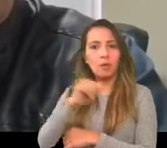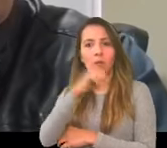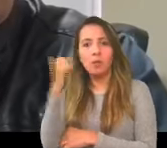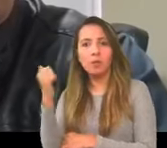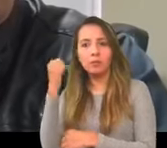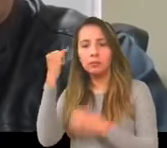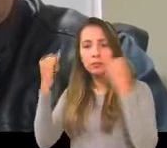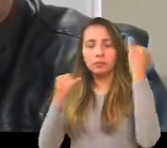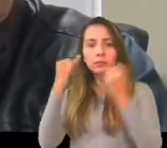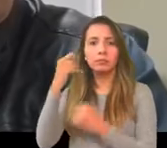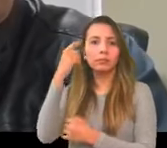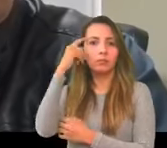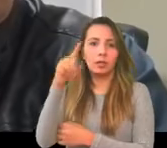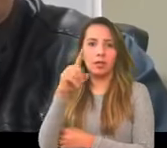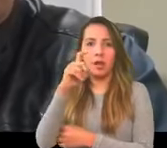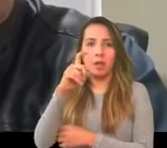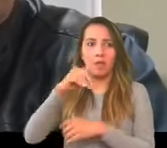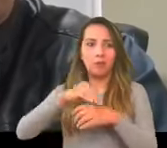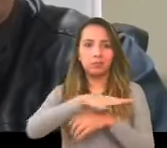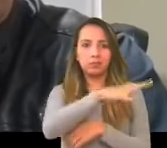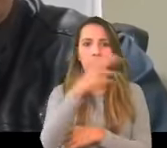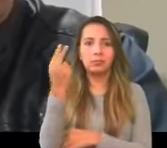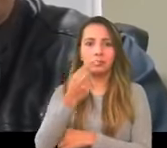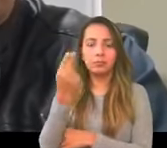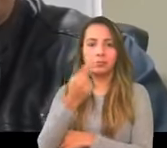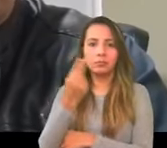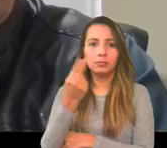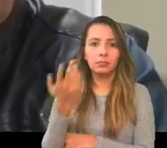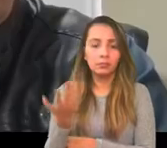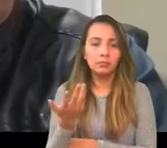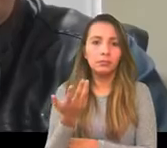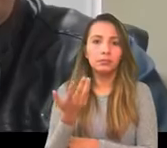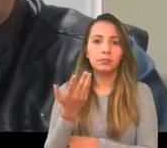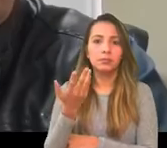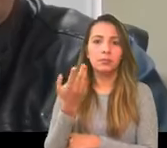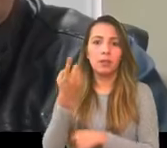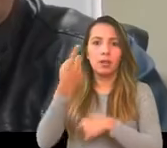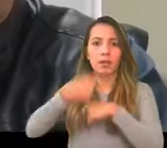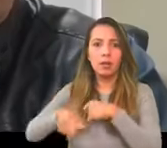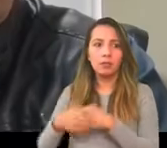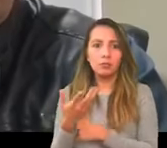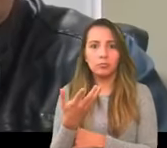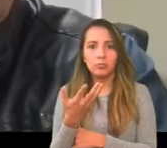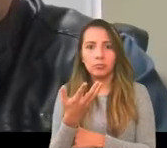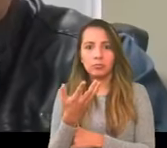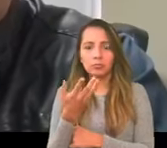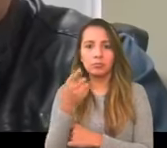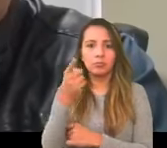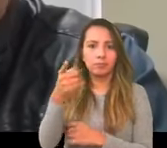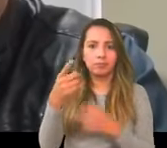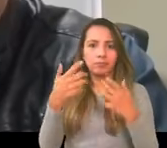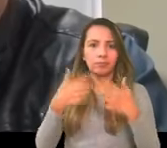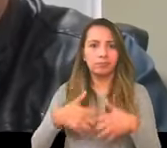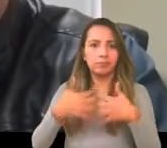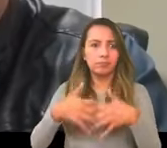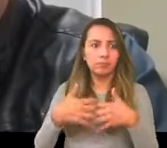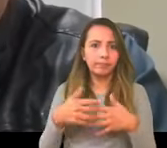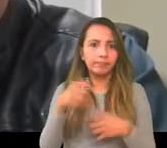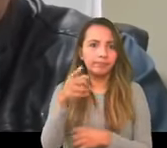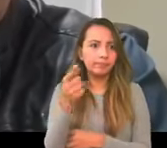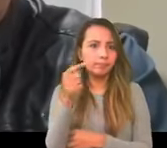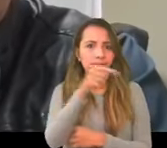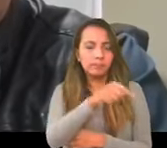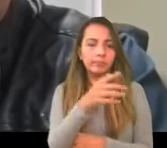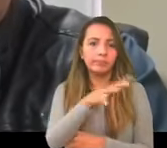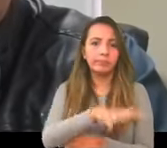fuentes de abastecimiento. Y el gallo, me refiero al gallo de la planta de tratamiento, no de pelea. Y aquí voy